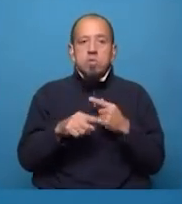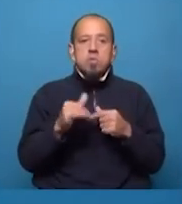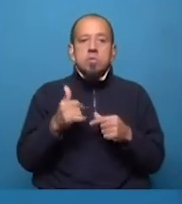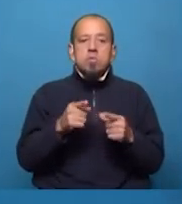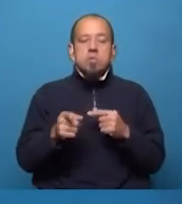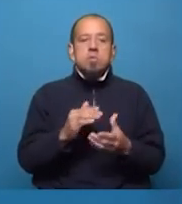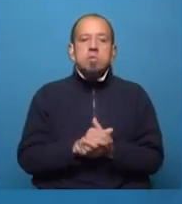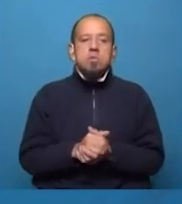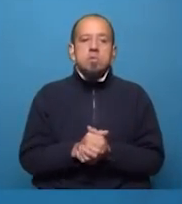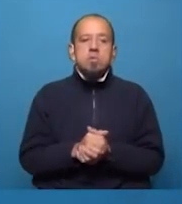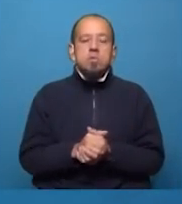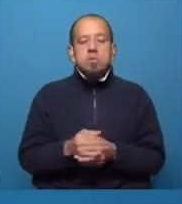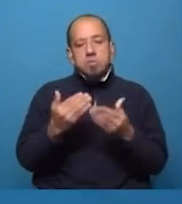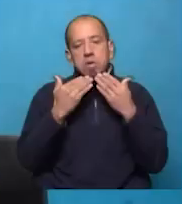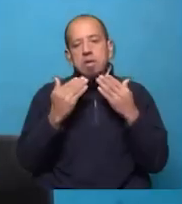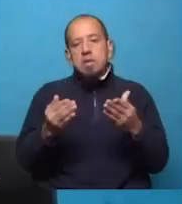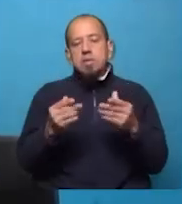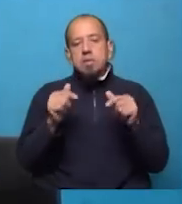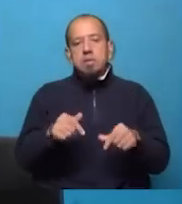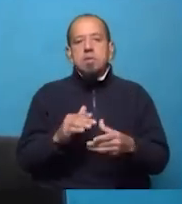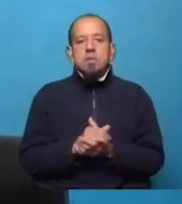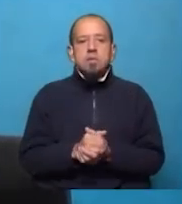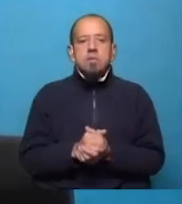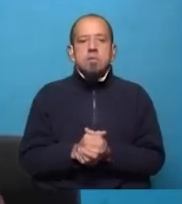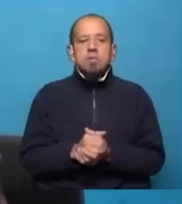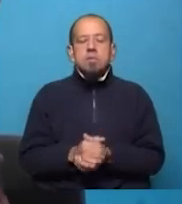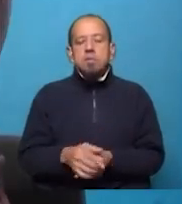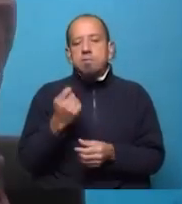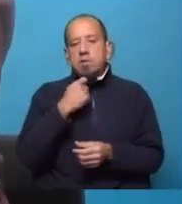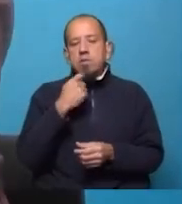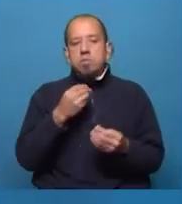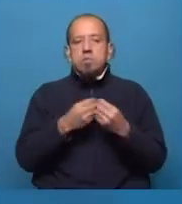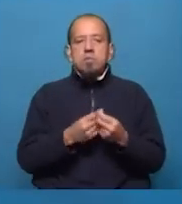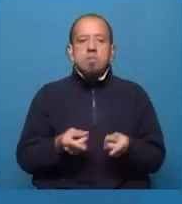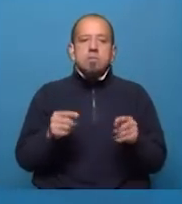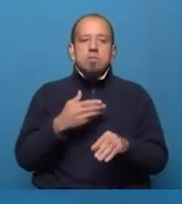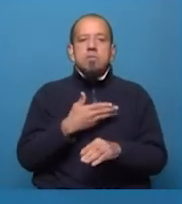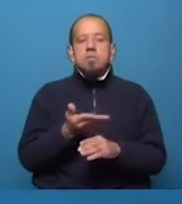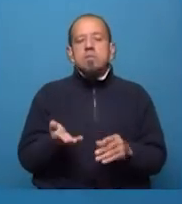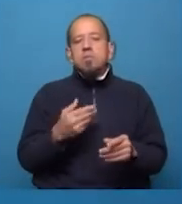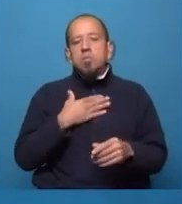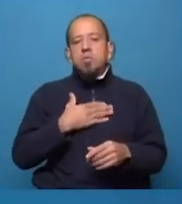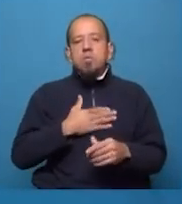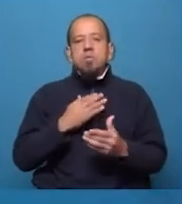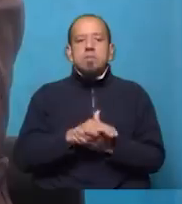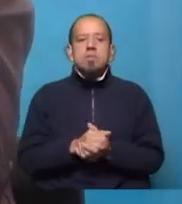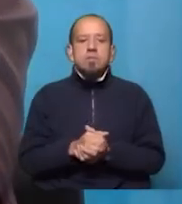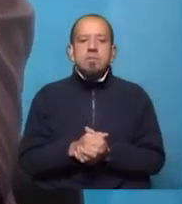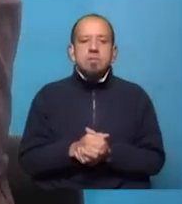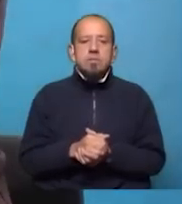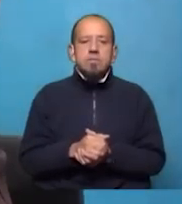haberse pedido Ricardo Te agradezco mucho tu visita esta noche aquí al lado temas para hablar así que te vamos a invitar nuevamente Bueno un gusto